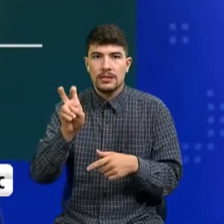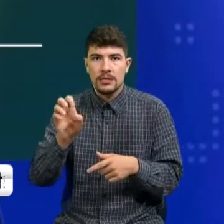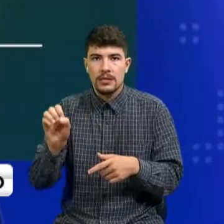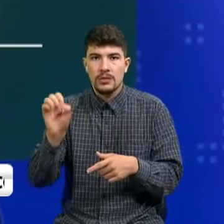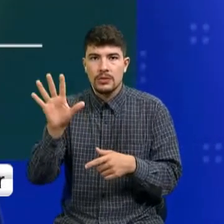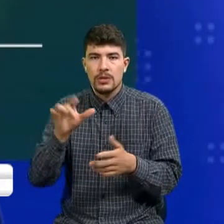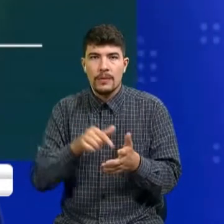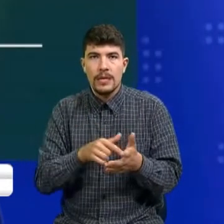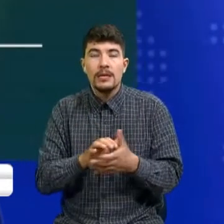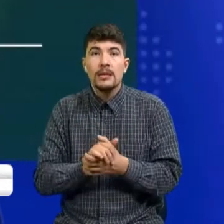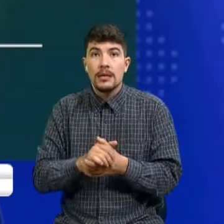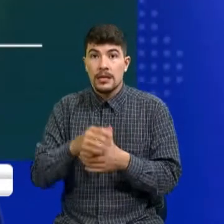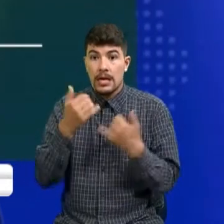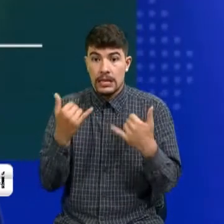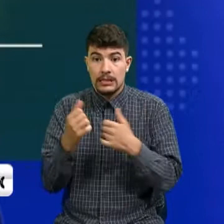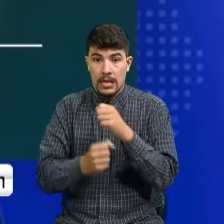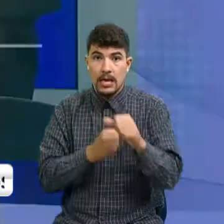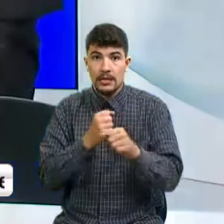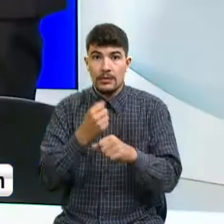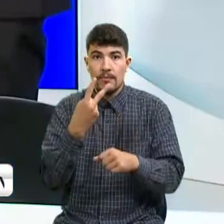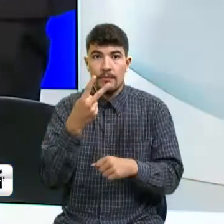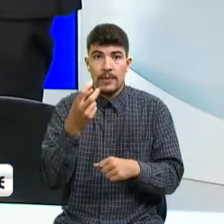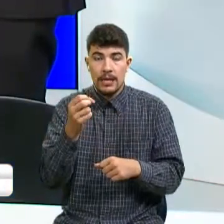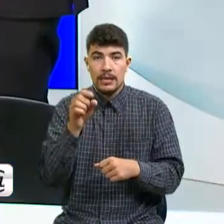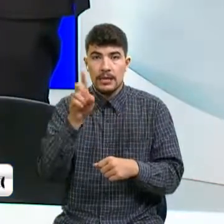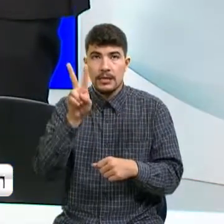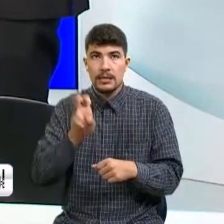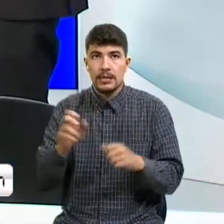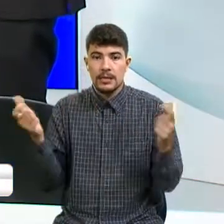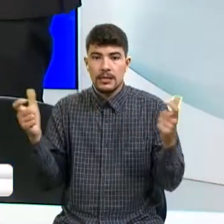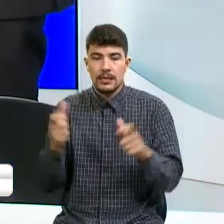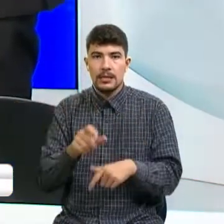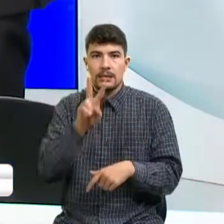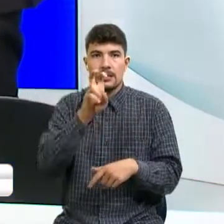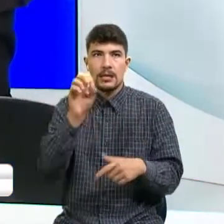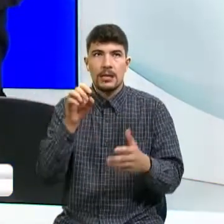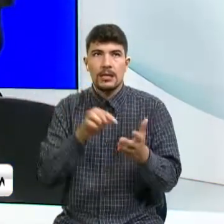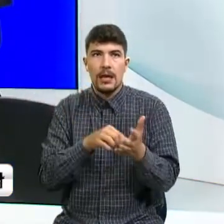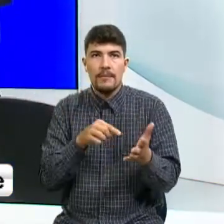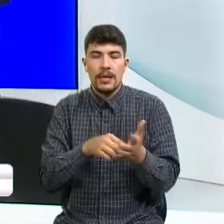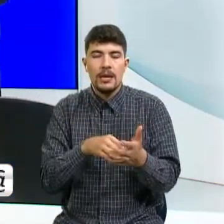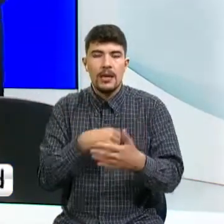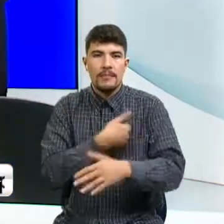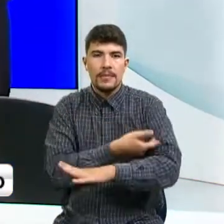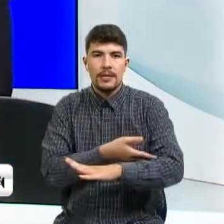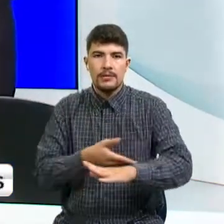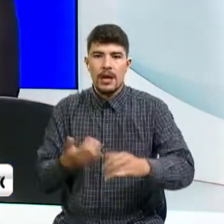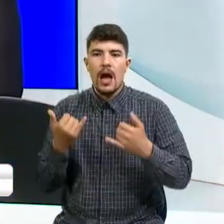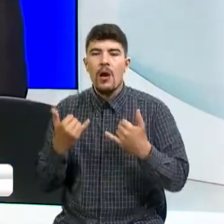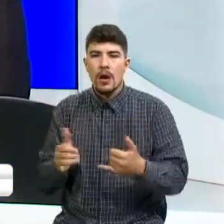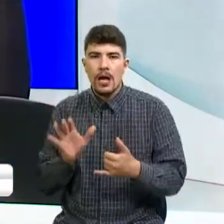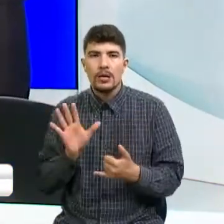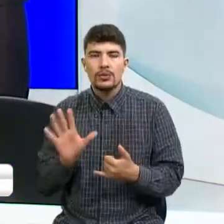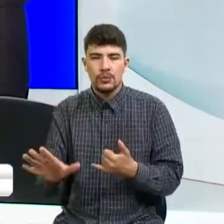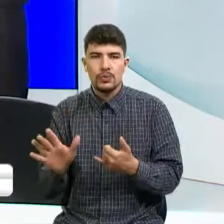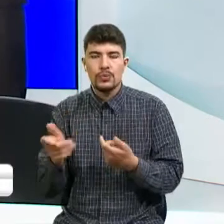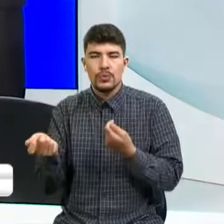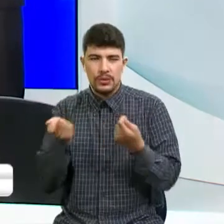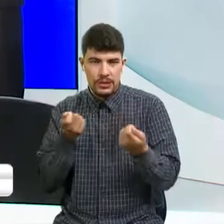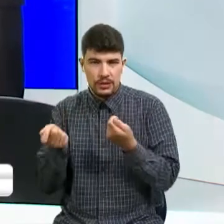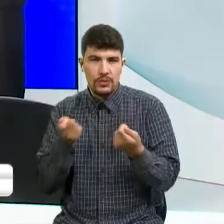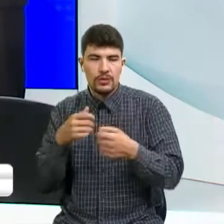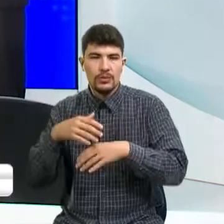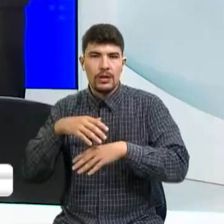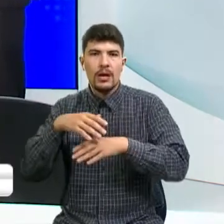y en 2017 se redujo a 70 mil millones de pesos estas son las cifras del comportamiento del déficit que